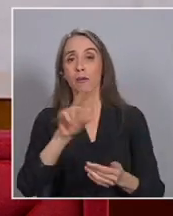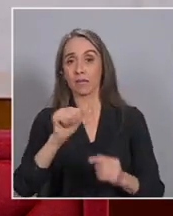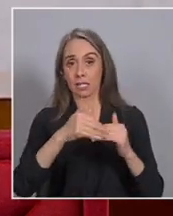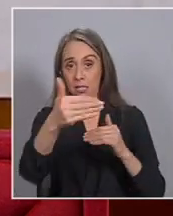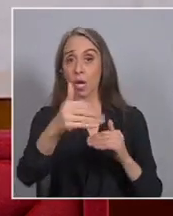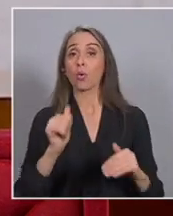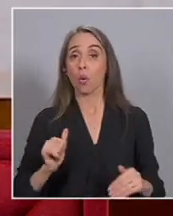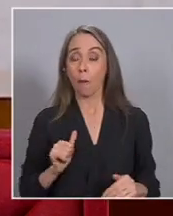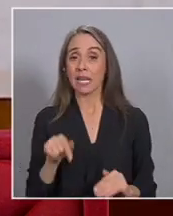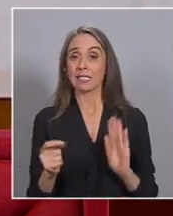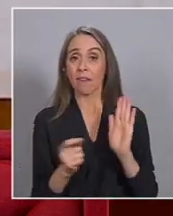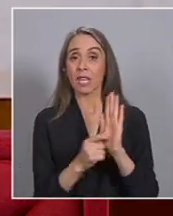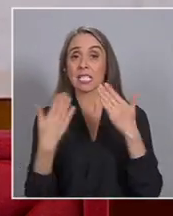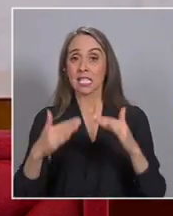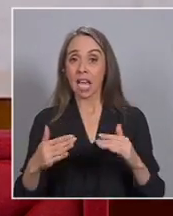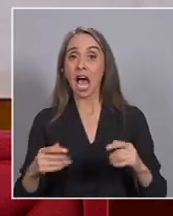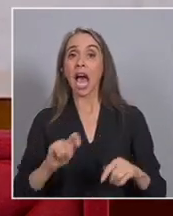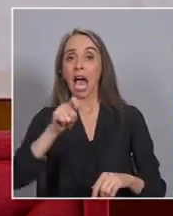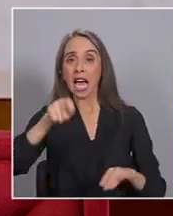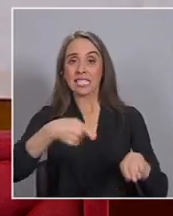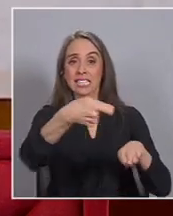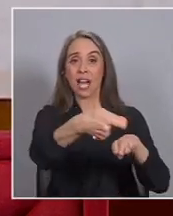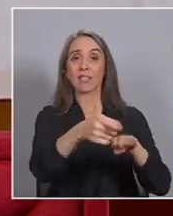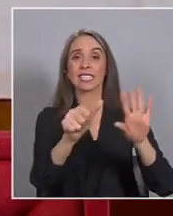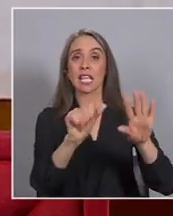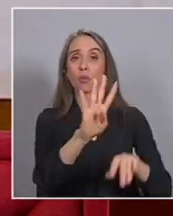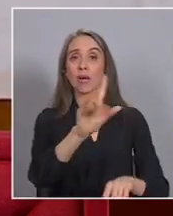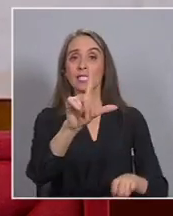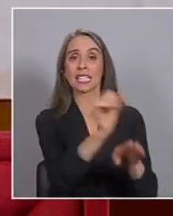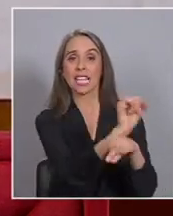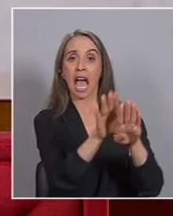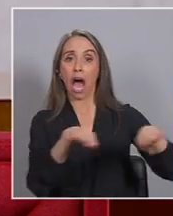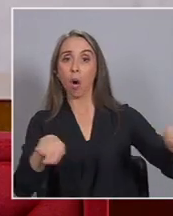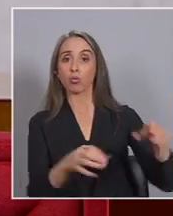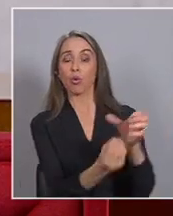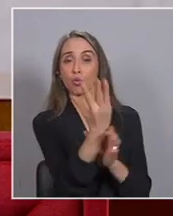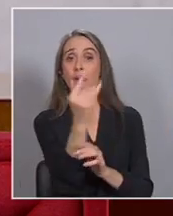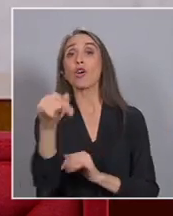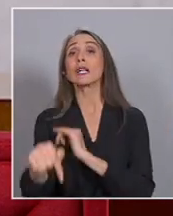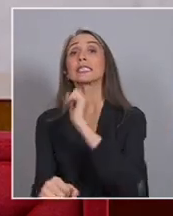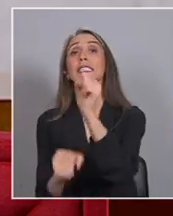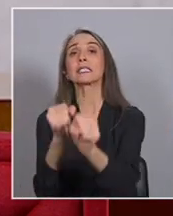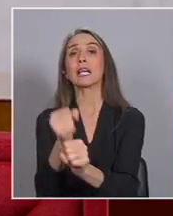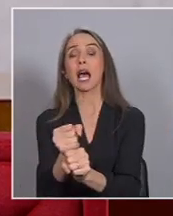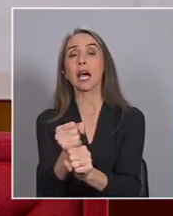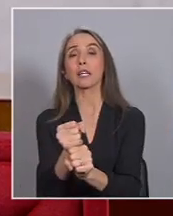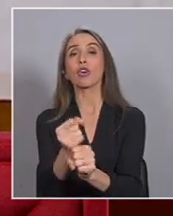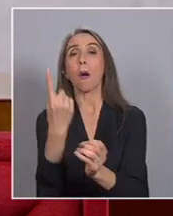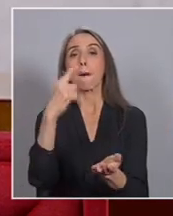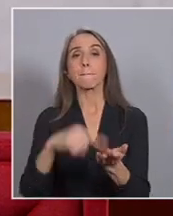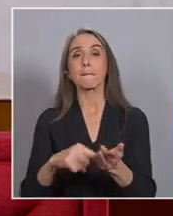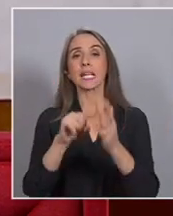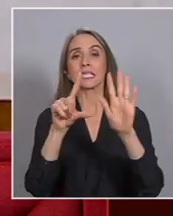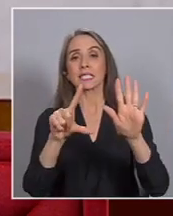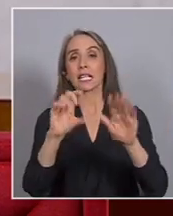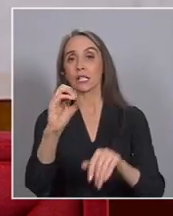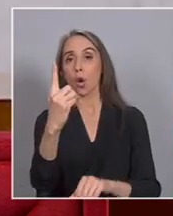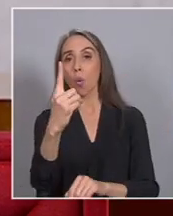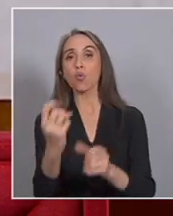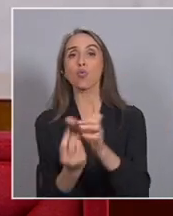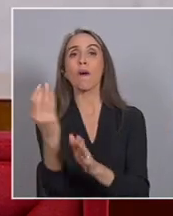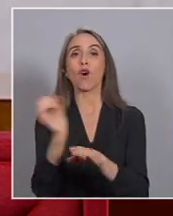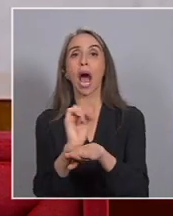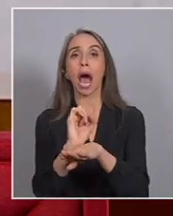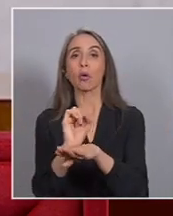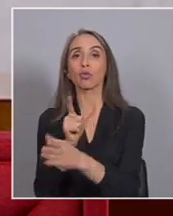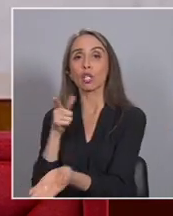cumpliendo. A la fecha ya hemos entregado 647 y este año vamos a terminarlo con 1.701 nuevos